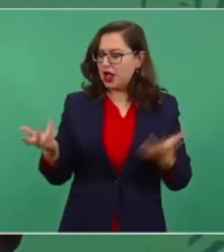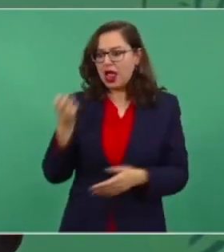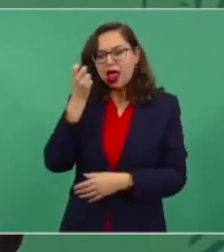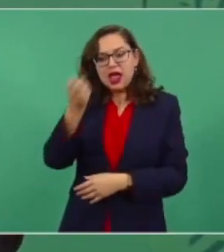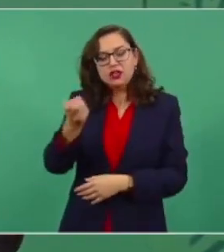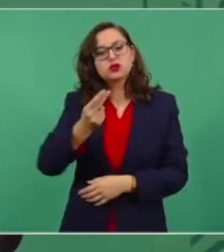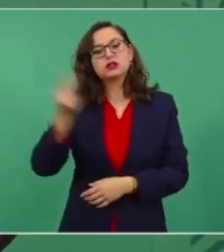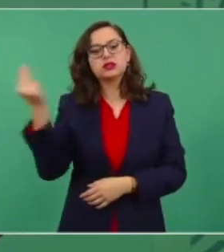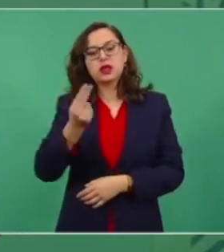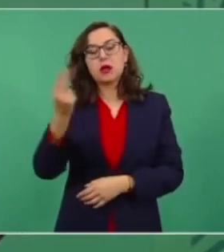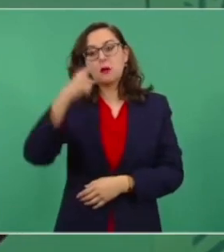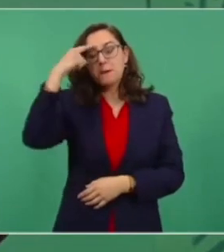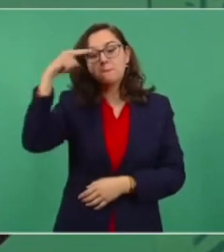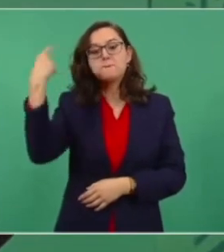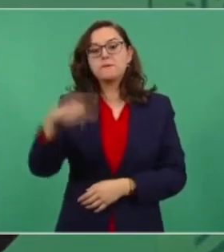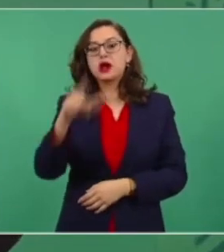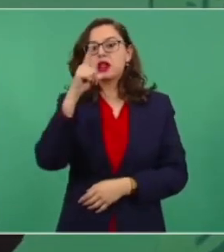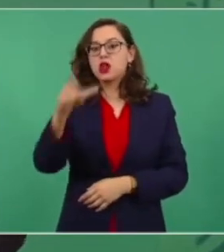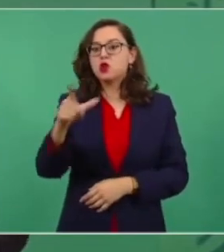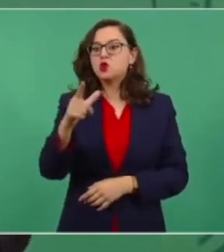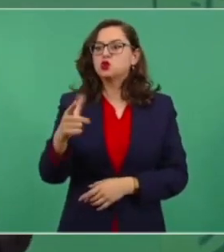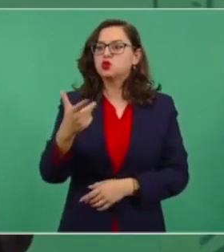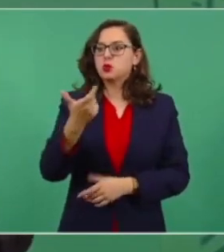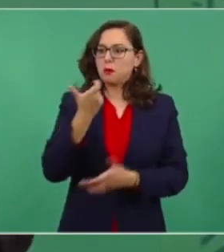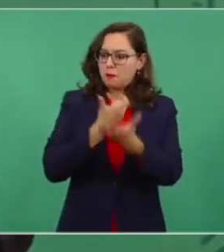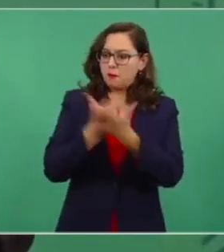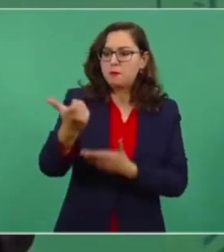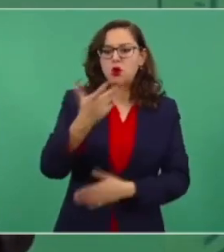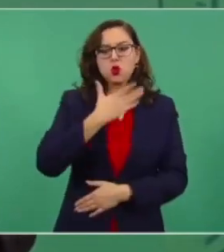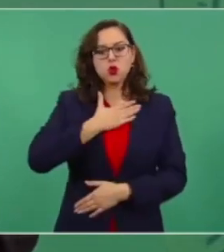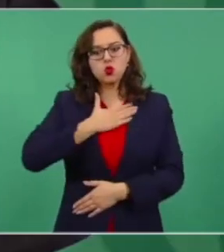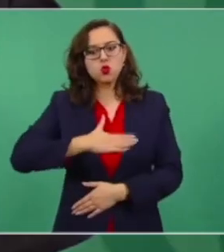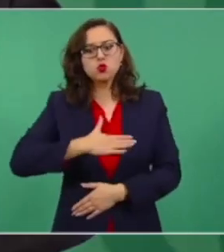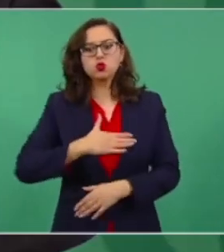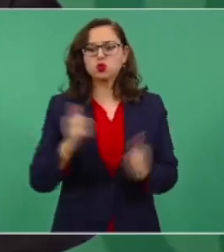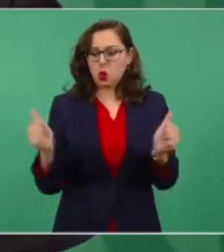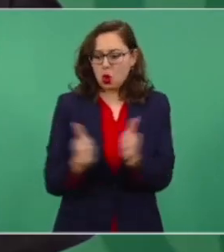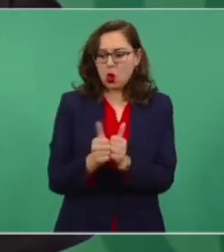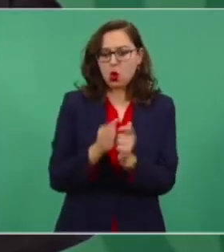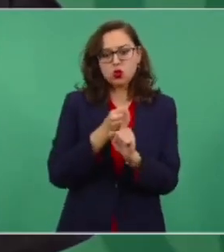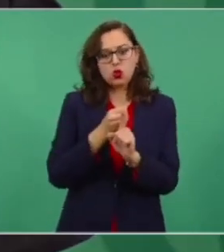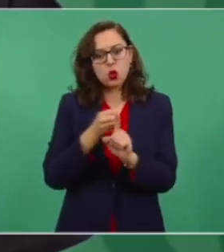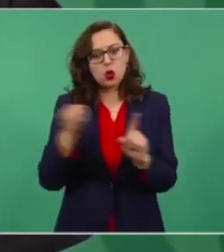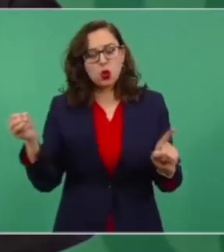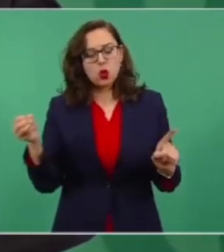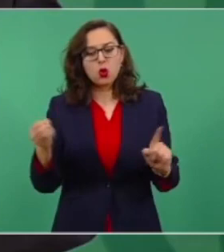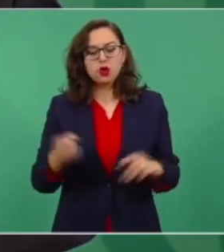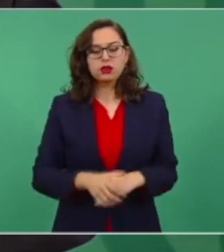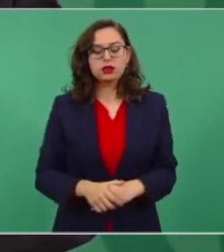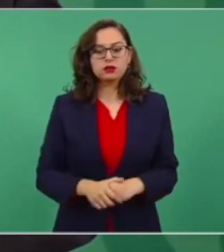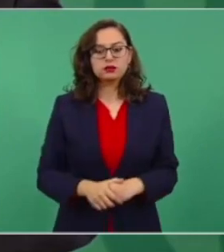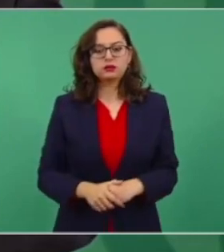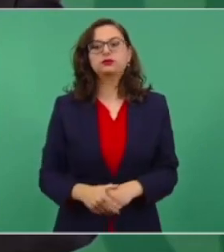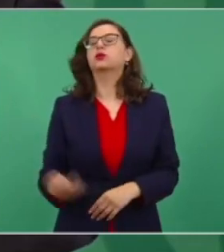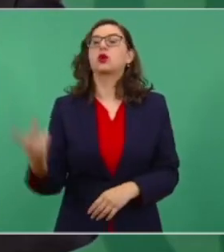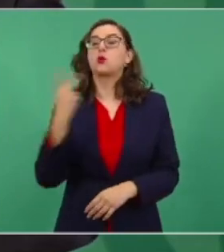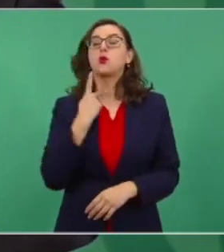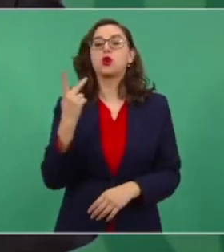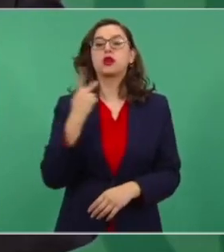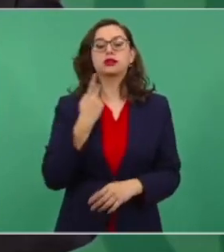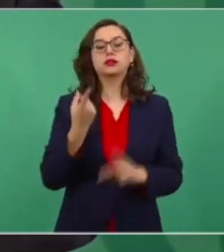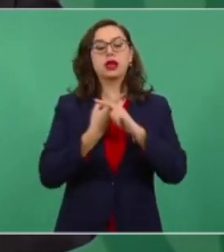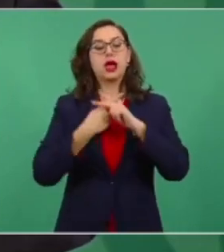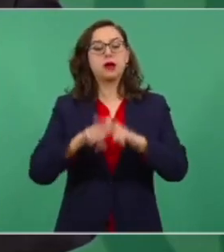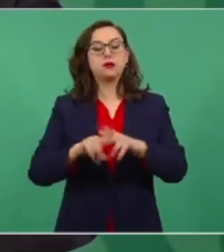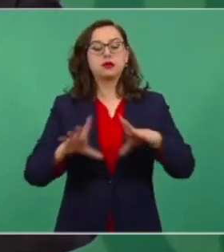eléctrica. Tiene que haber orden. La política se inventó, entre otras cosas,